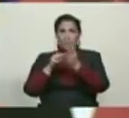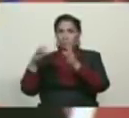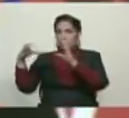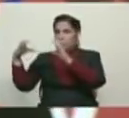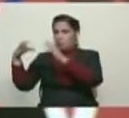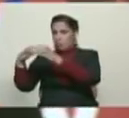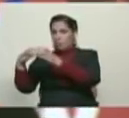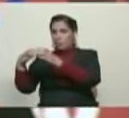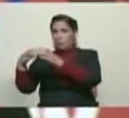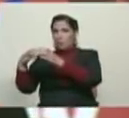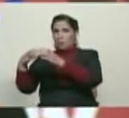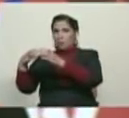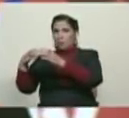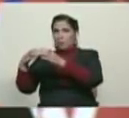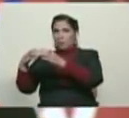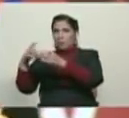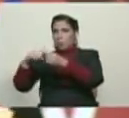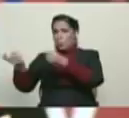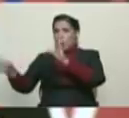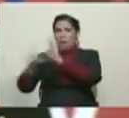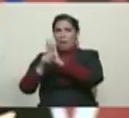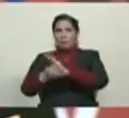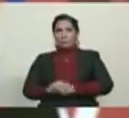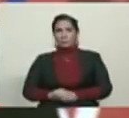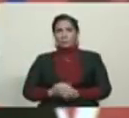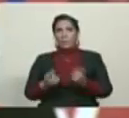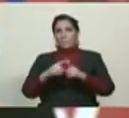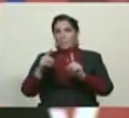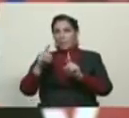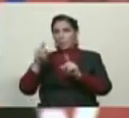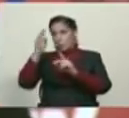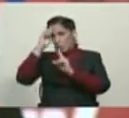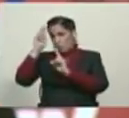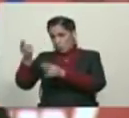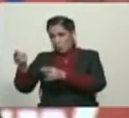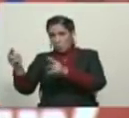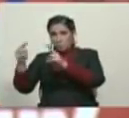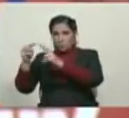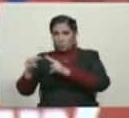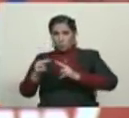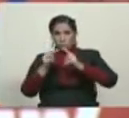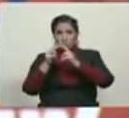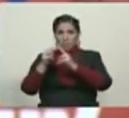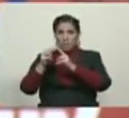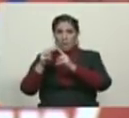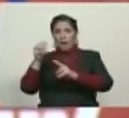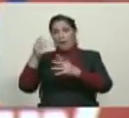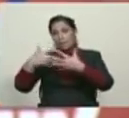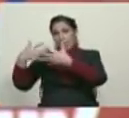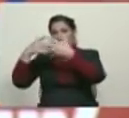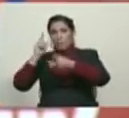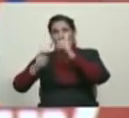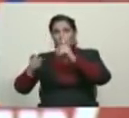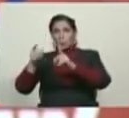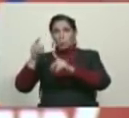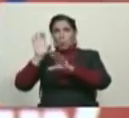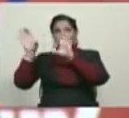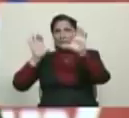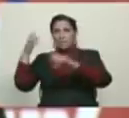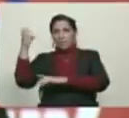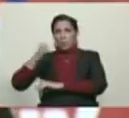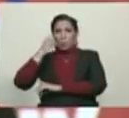en desacato por el Tribunal Supremo de Justicia, pero reconocida por Estados Unidos y algunos países de Europa, tiene